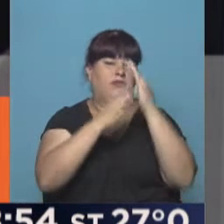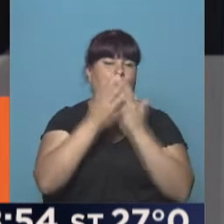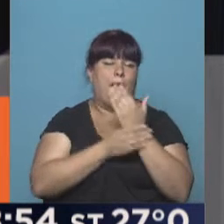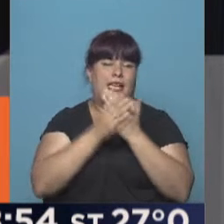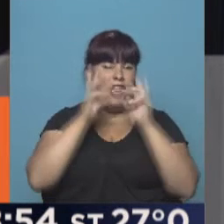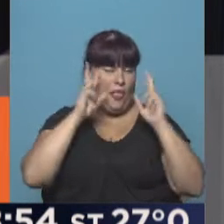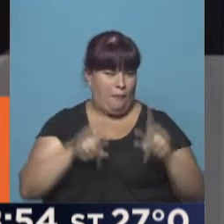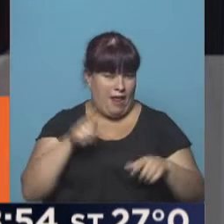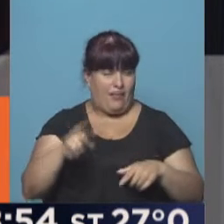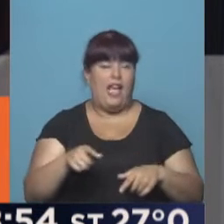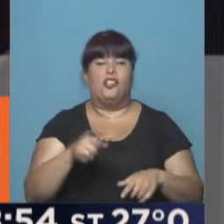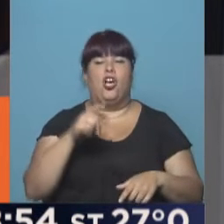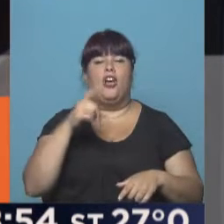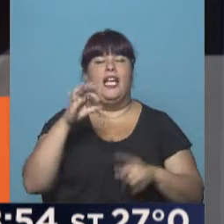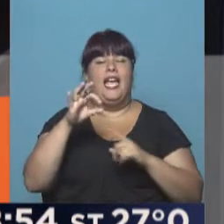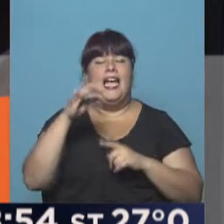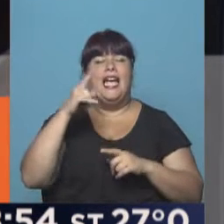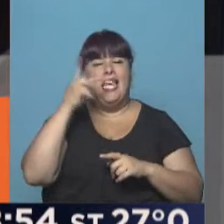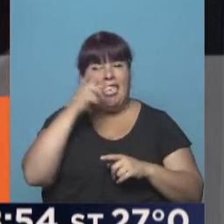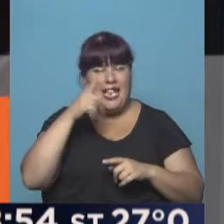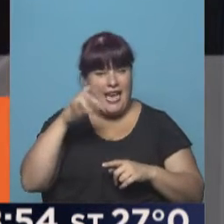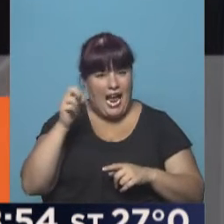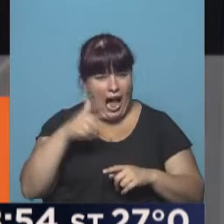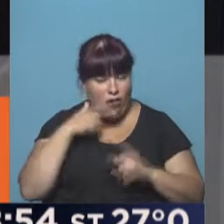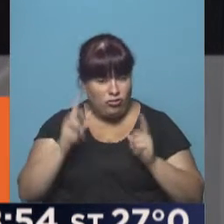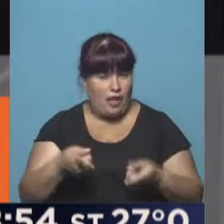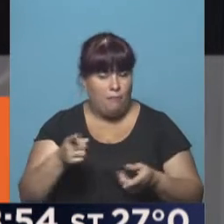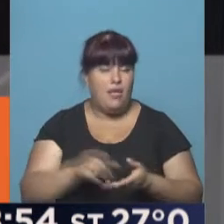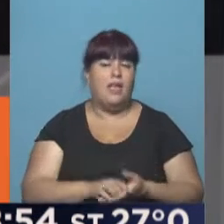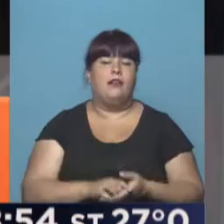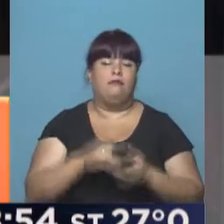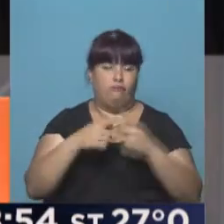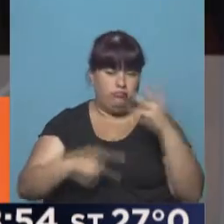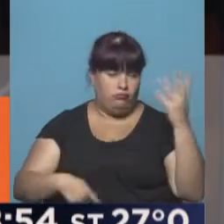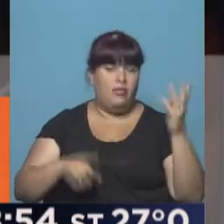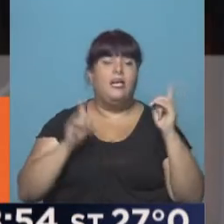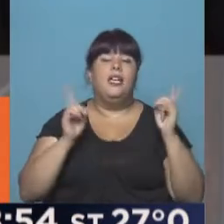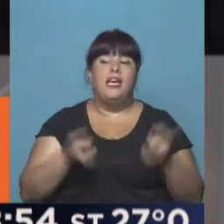de Planificación, donde está Carlos Kirchner también, entre ellos, y